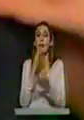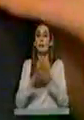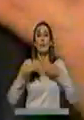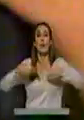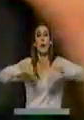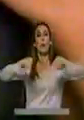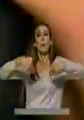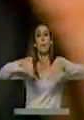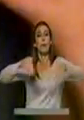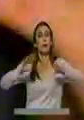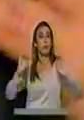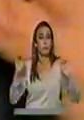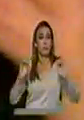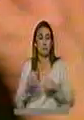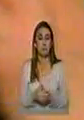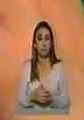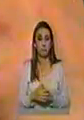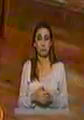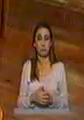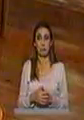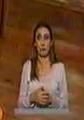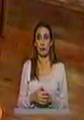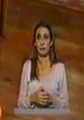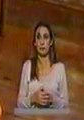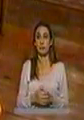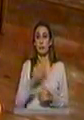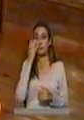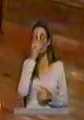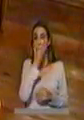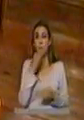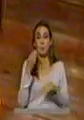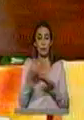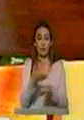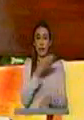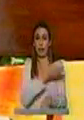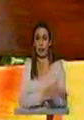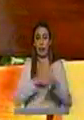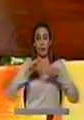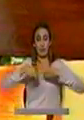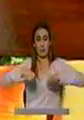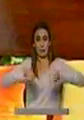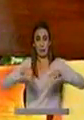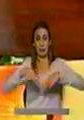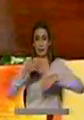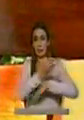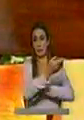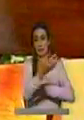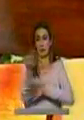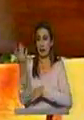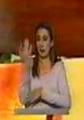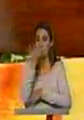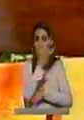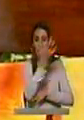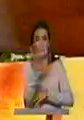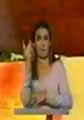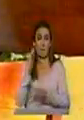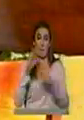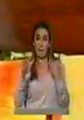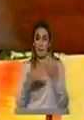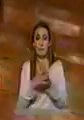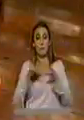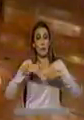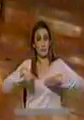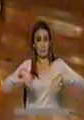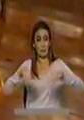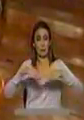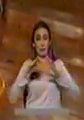supermercado. Exactamente. Sí, entonces... Pero hay un atractivo turístico detrás de la cosecha de este... Bueno, de la siembra y la cosecha.